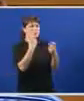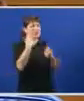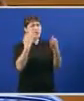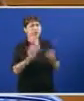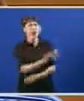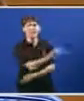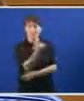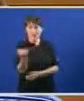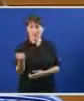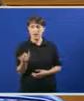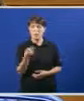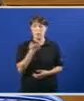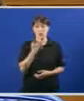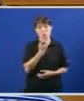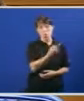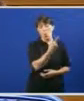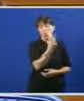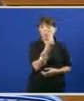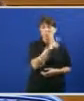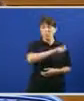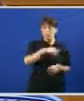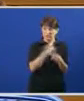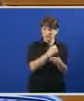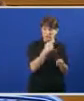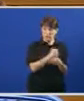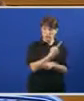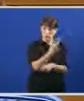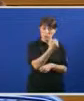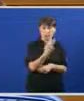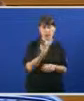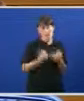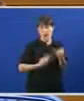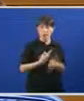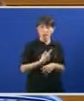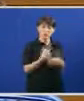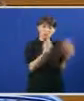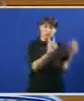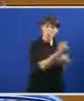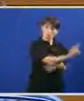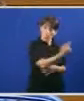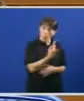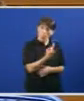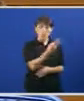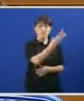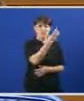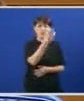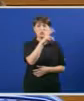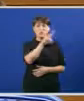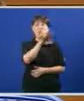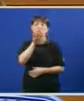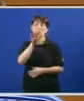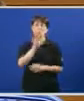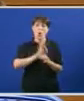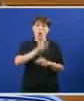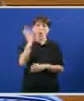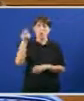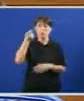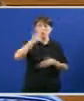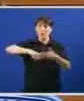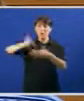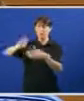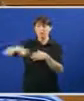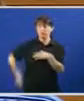Sobre 1 millón de asalariados galegos, un de cada seis vive con 325 euros ao mes. Señor Feijó, atacando